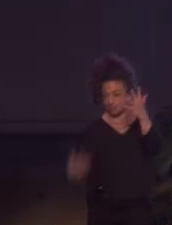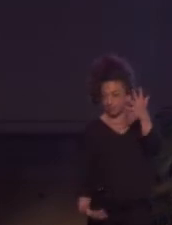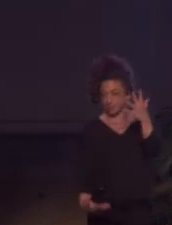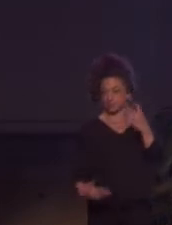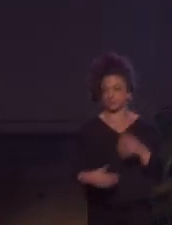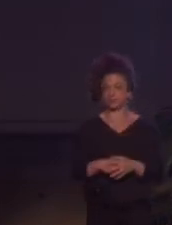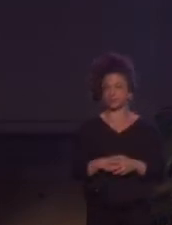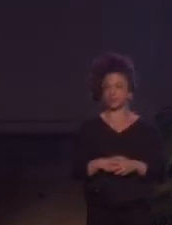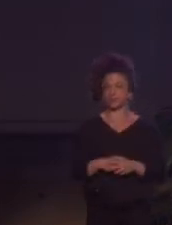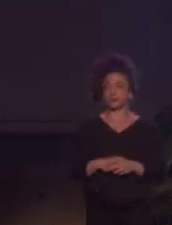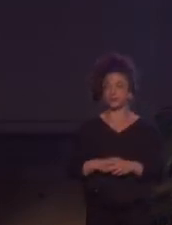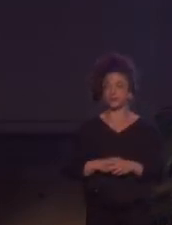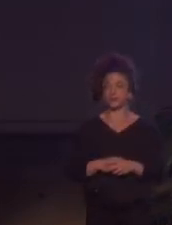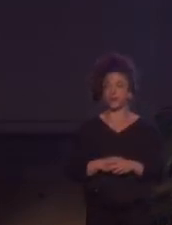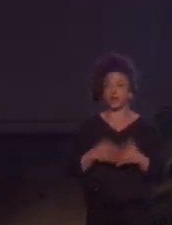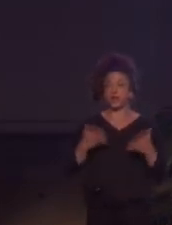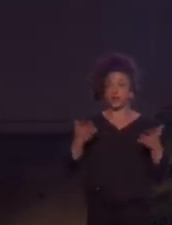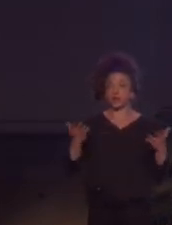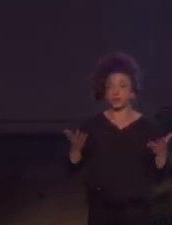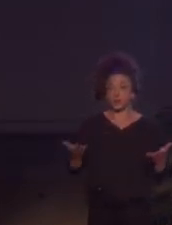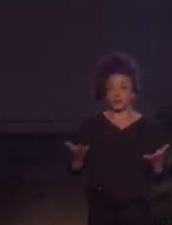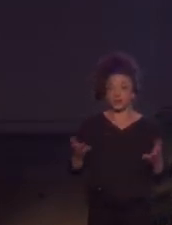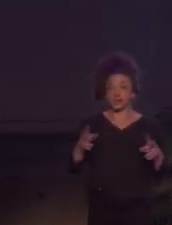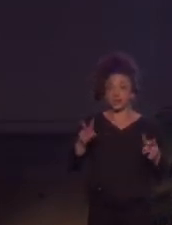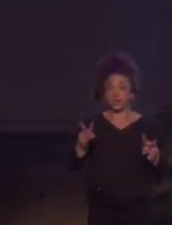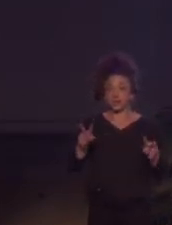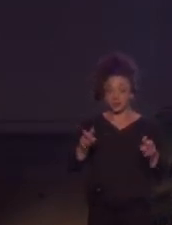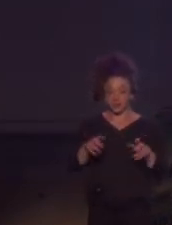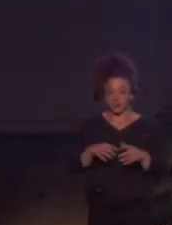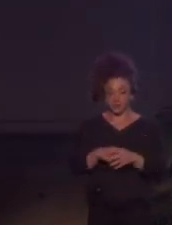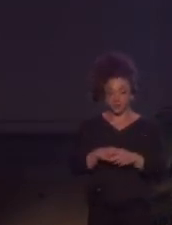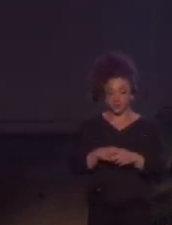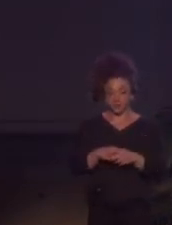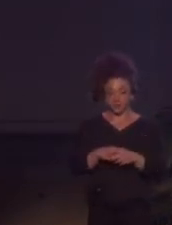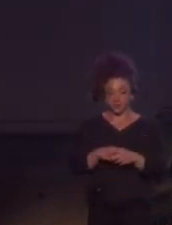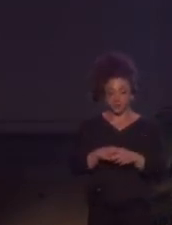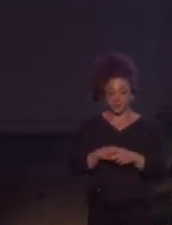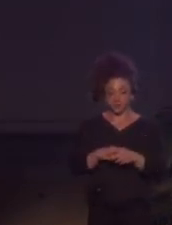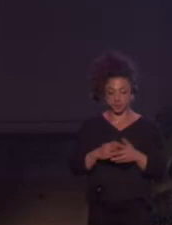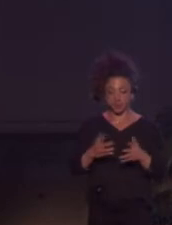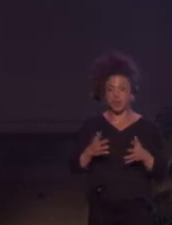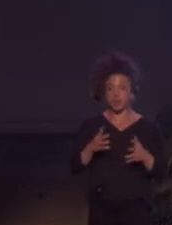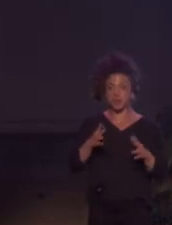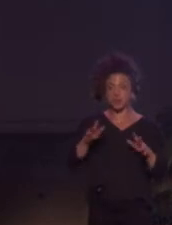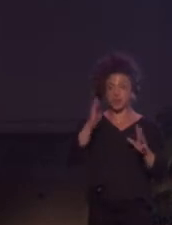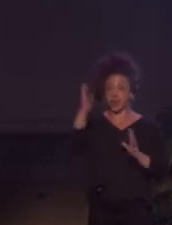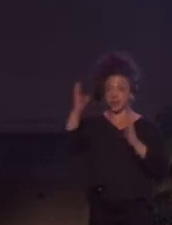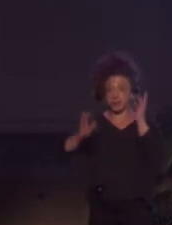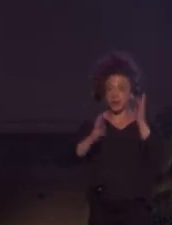individuos que este especismo lo tiene condenados a la nada, no son sujetos de derecho.